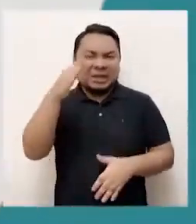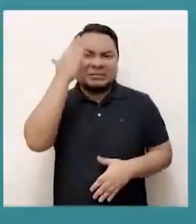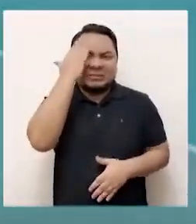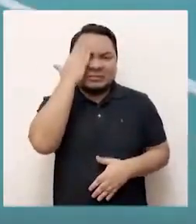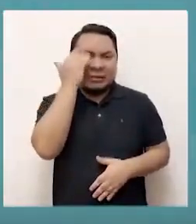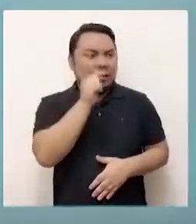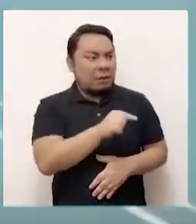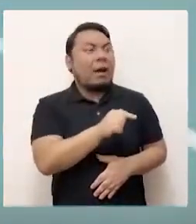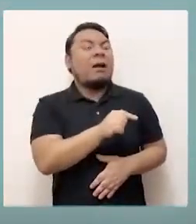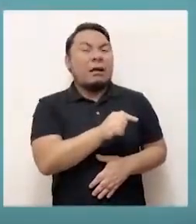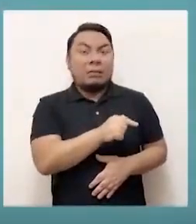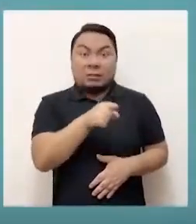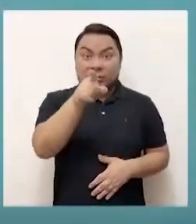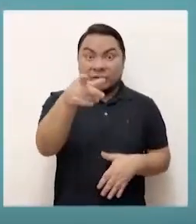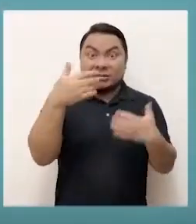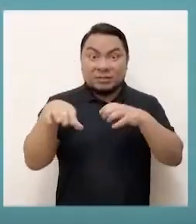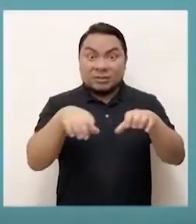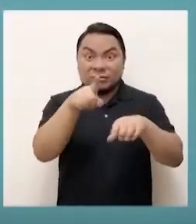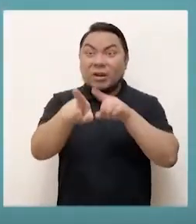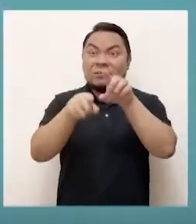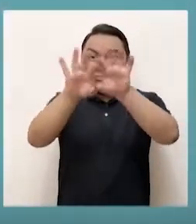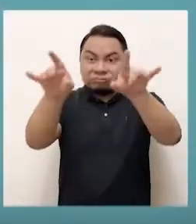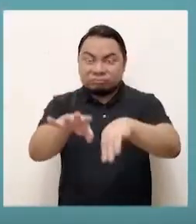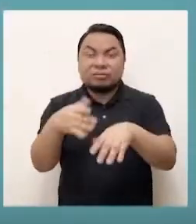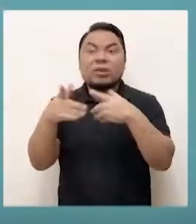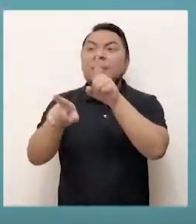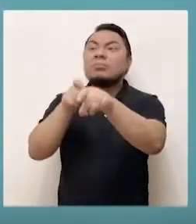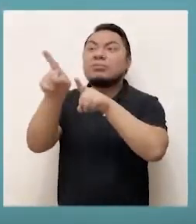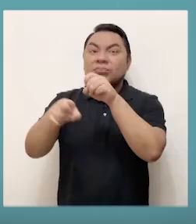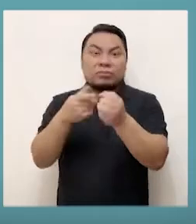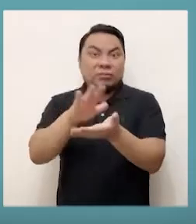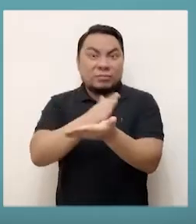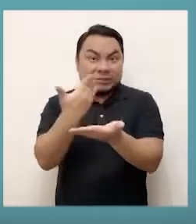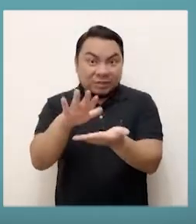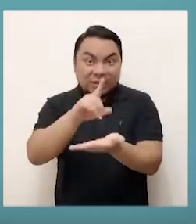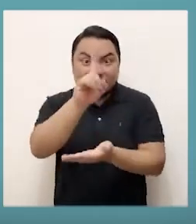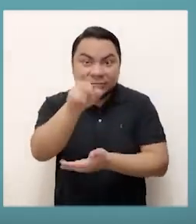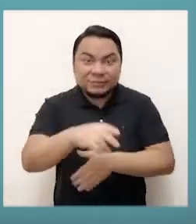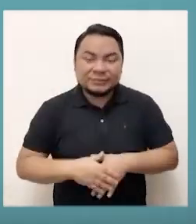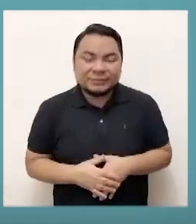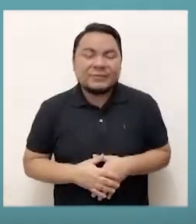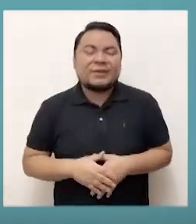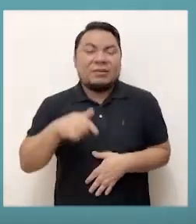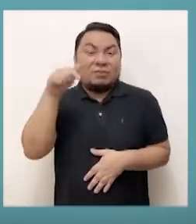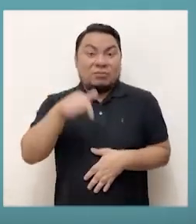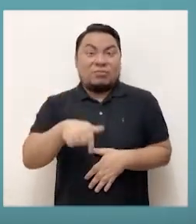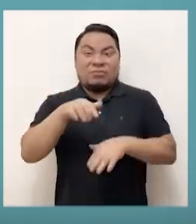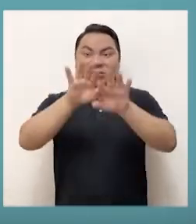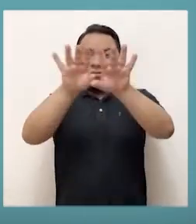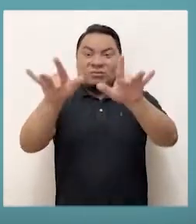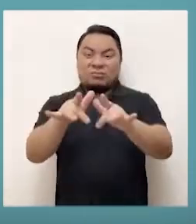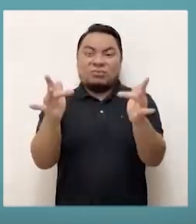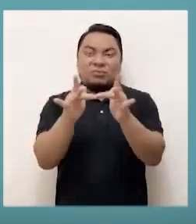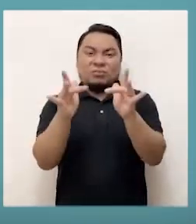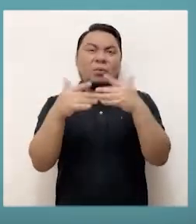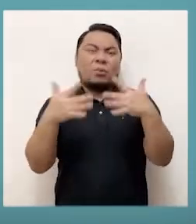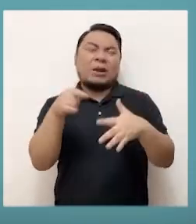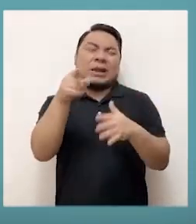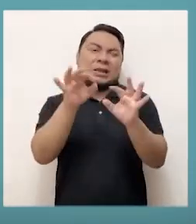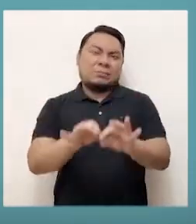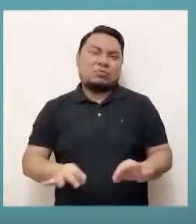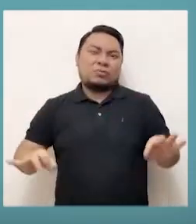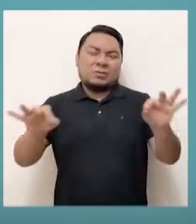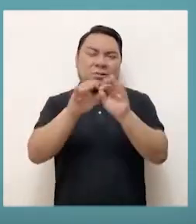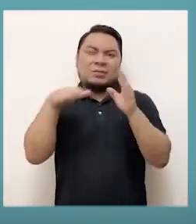Nación. ¿Y usted ya realizó consultas y trámites vía web? Hoy la Internet se ha convertido en nuestra primera línea